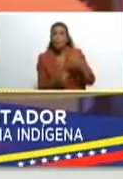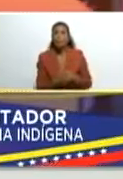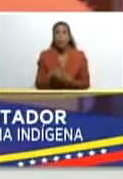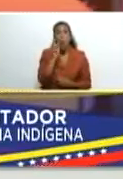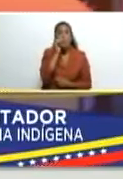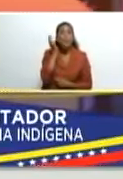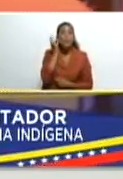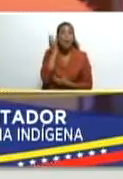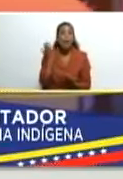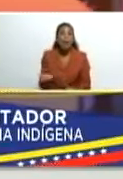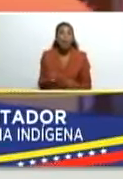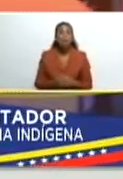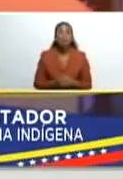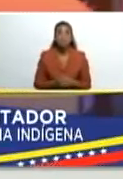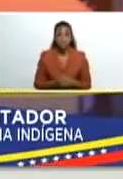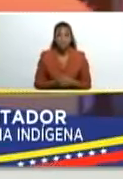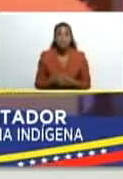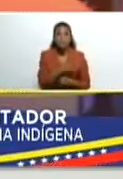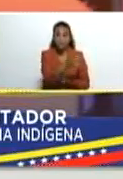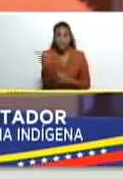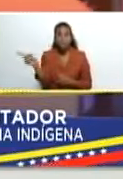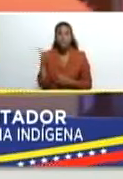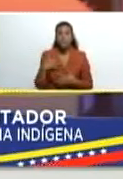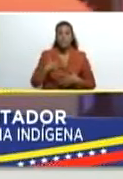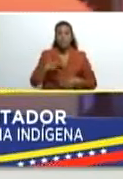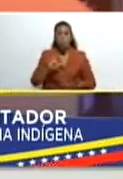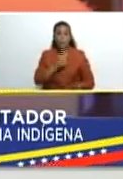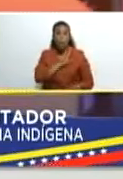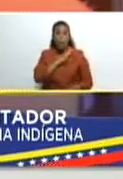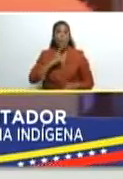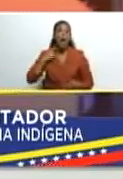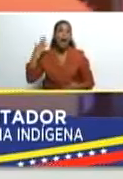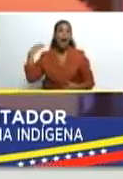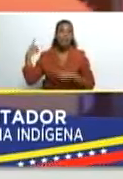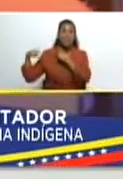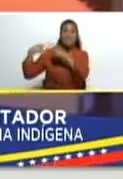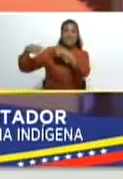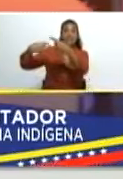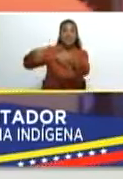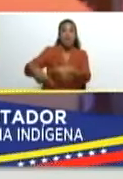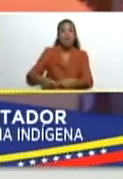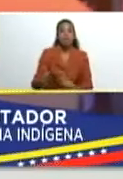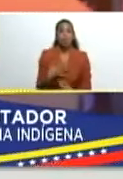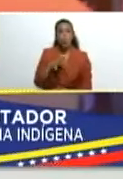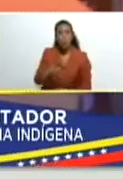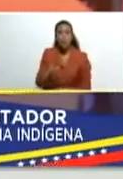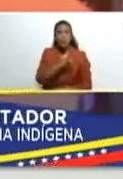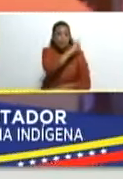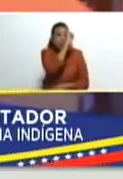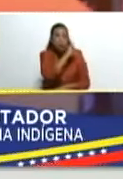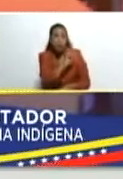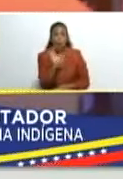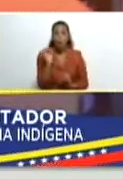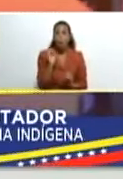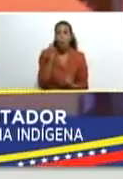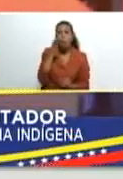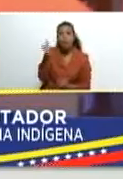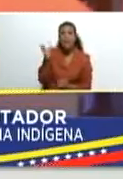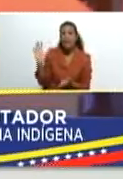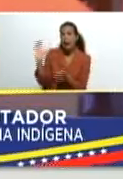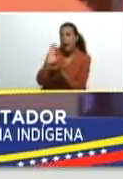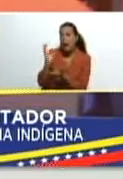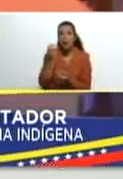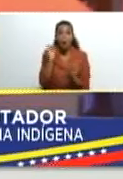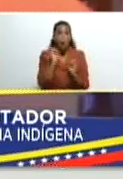hombres y mujeres, que son nuestras raíces, de donde vengamos. Venga usted del Zulia, venga usted de